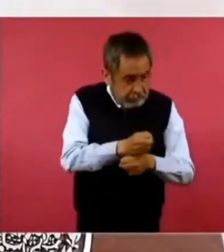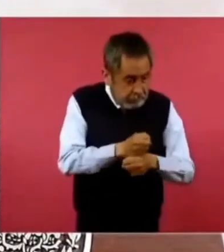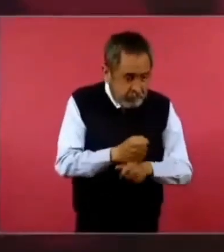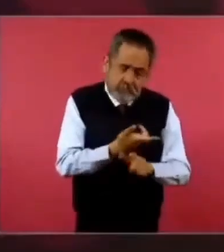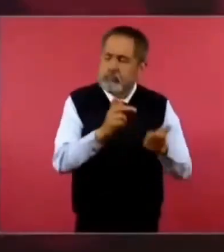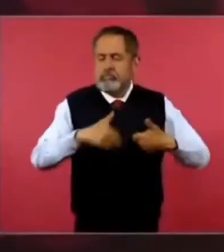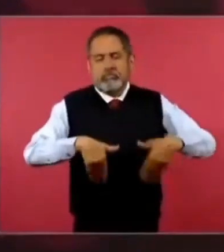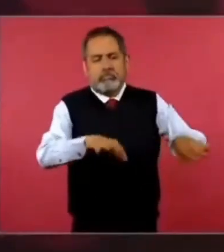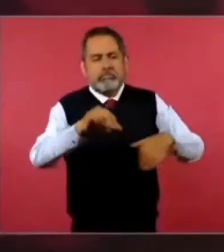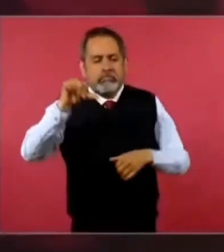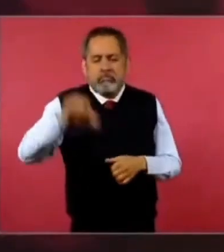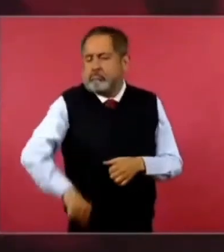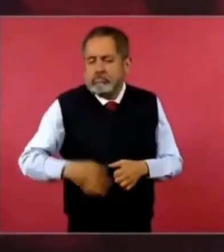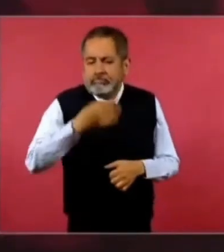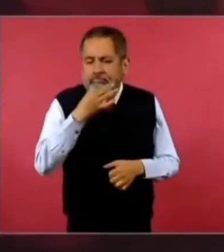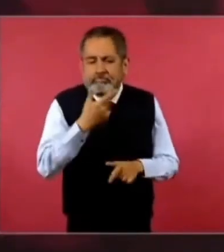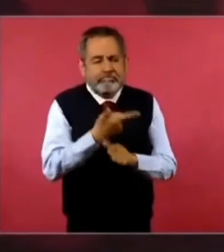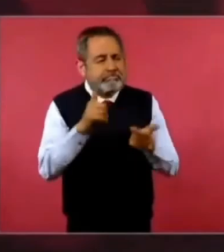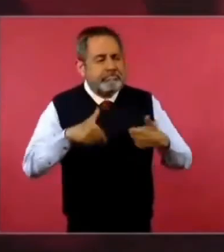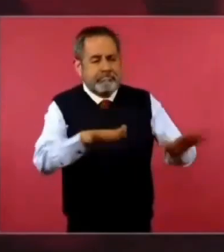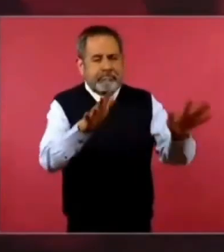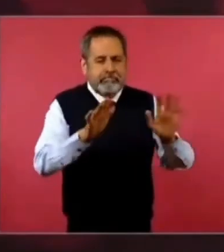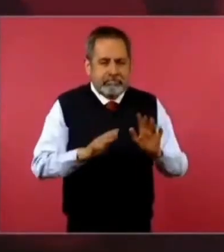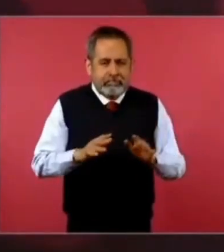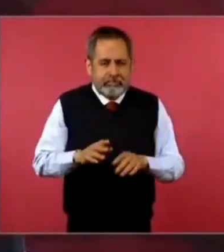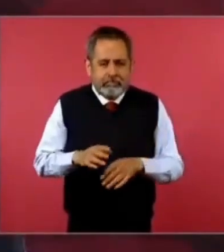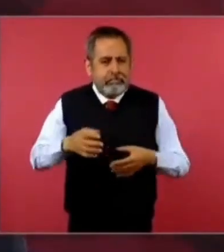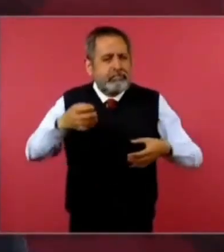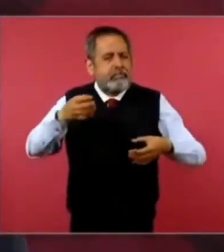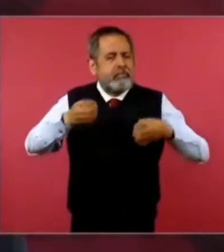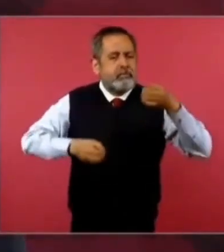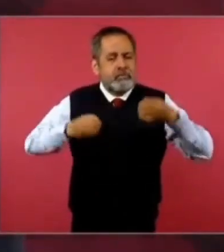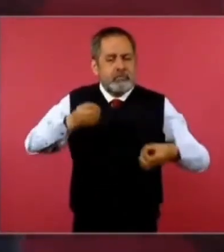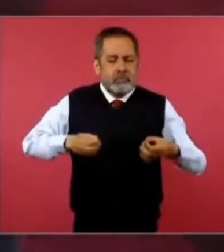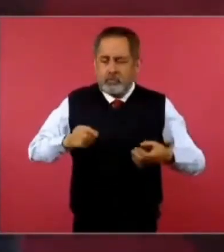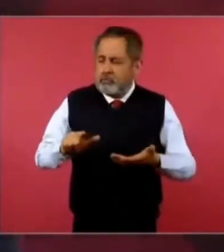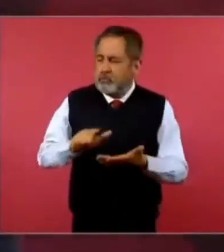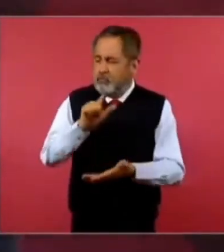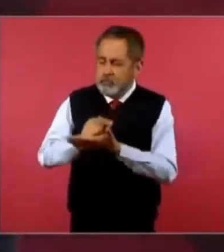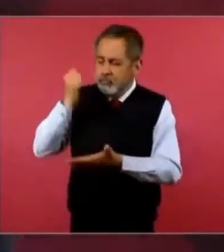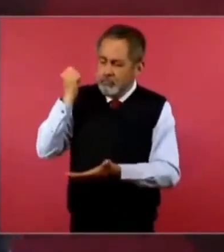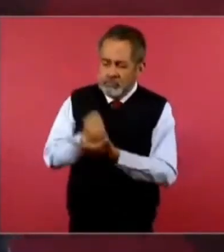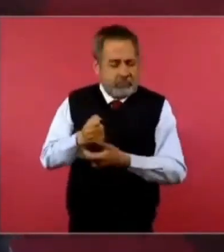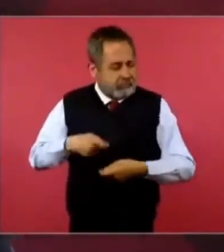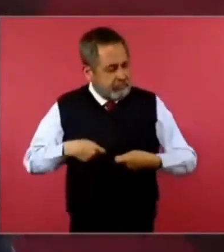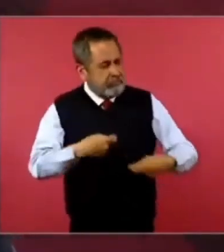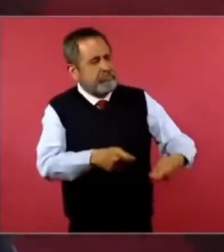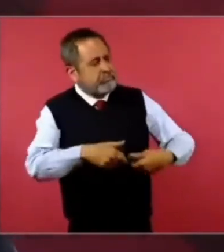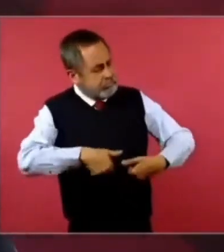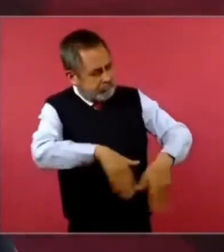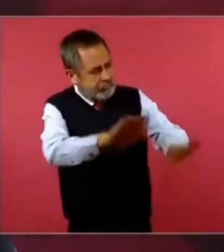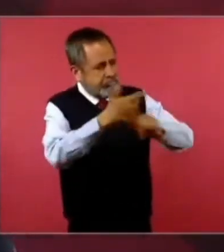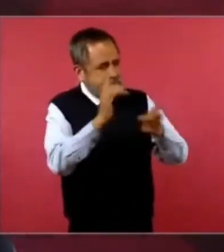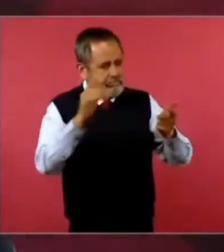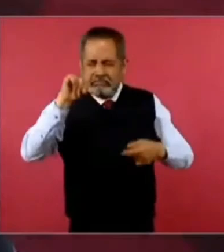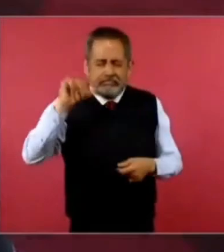y en automático un juez los libera.